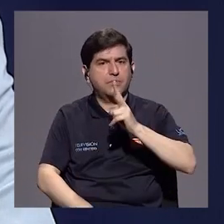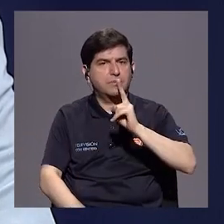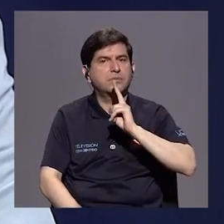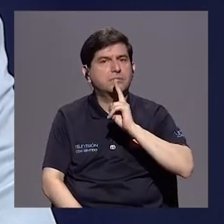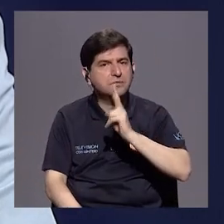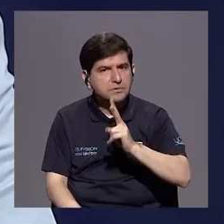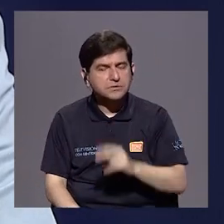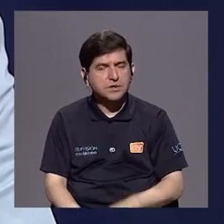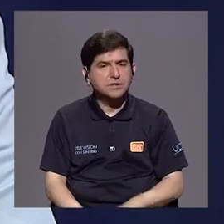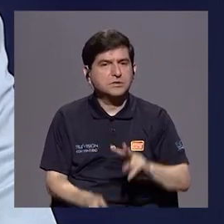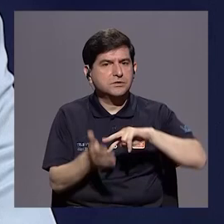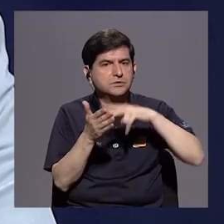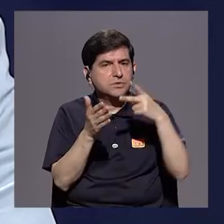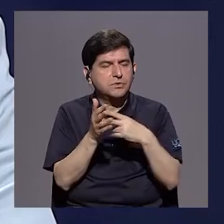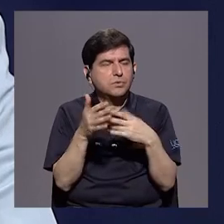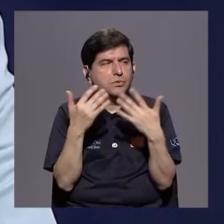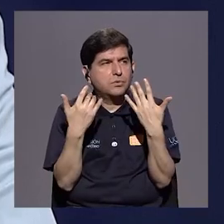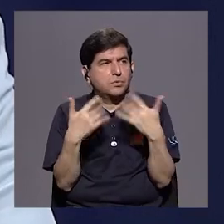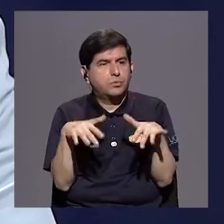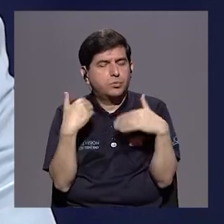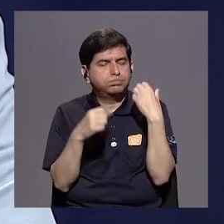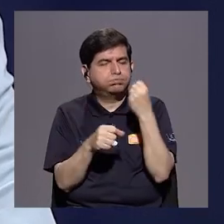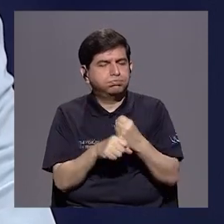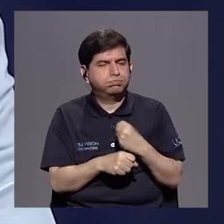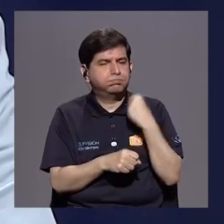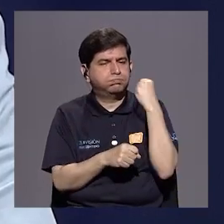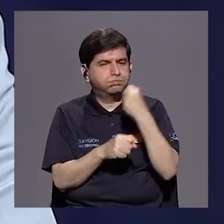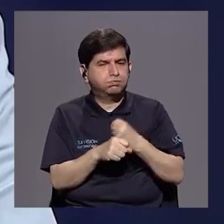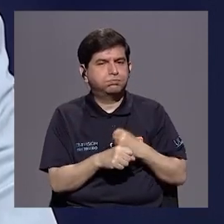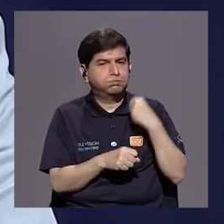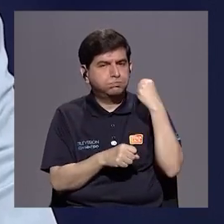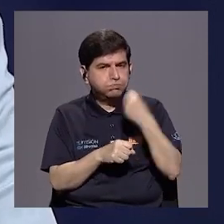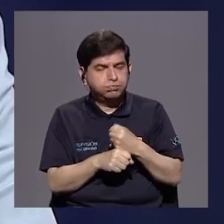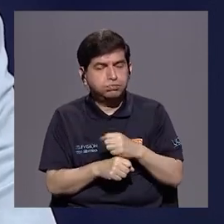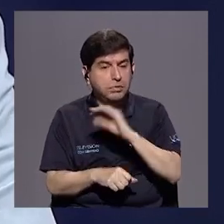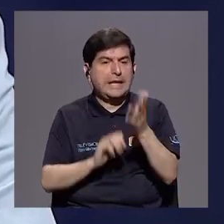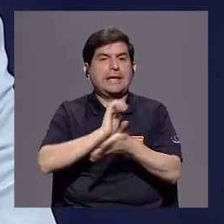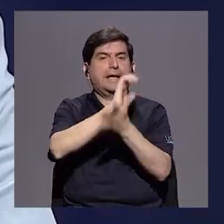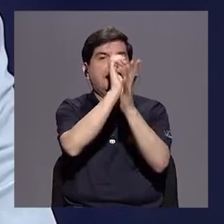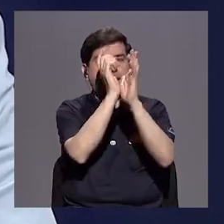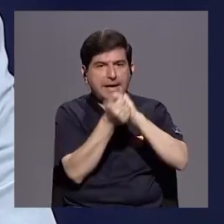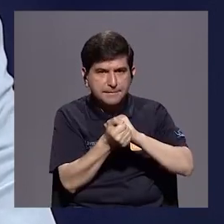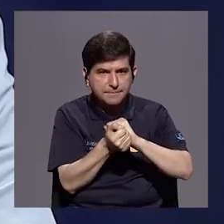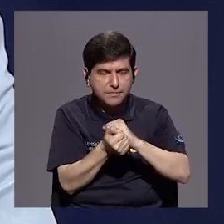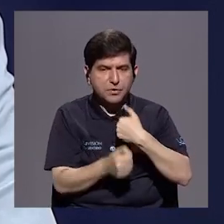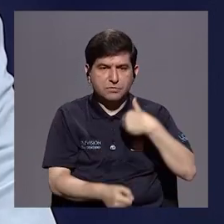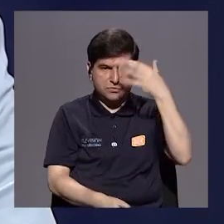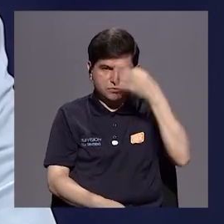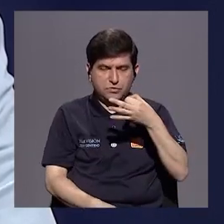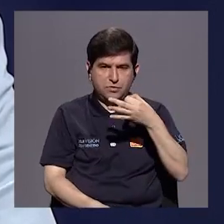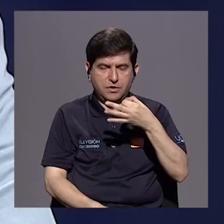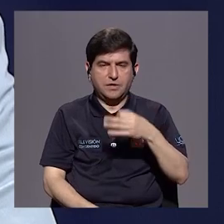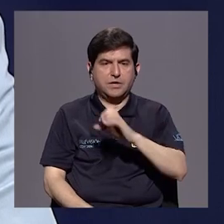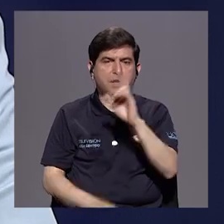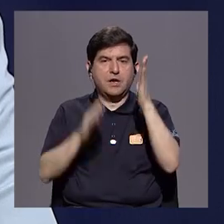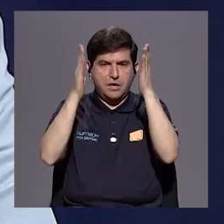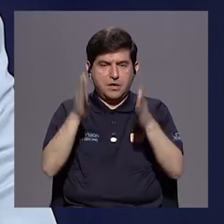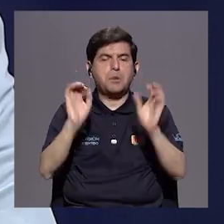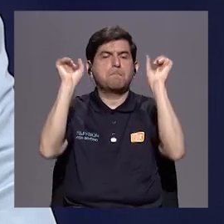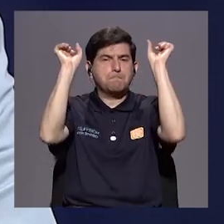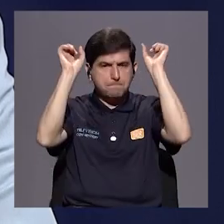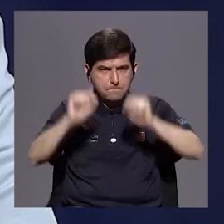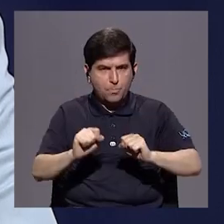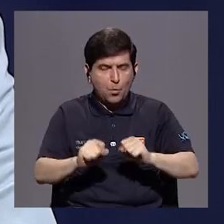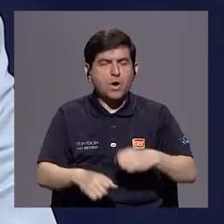realidad involucra muchísimo esfuerzo y muchísimo cambio yo creo que el costarricense es